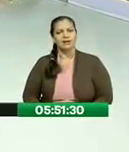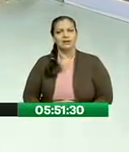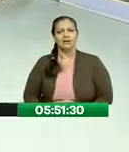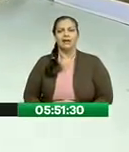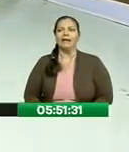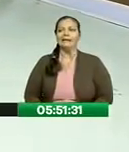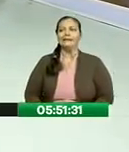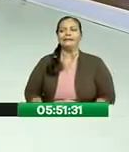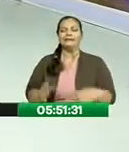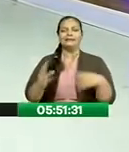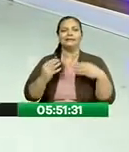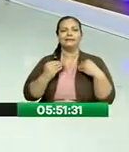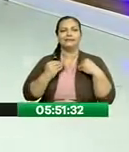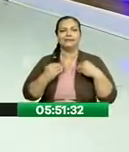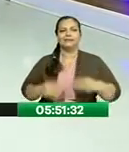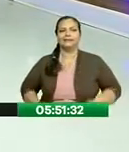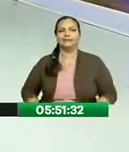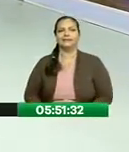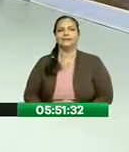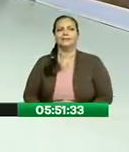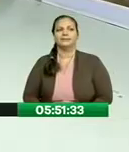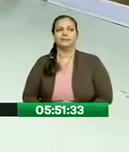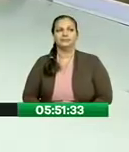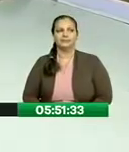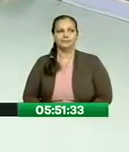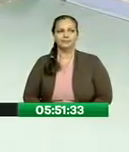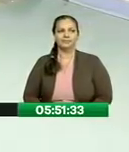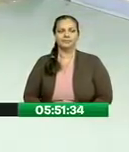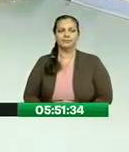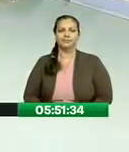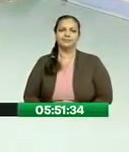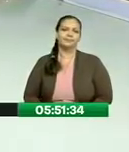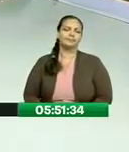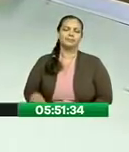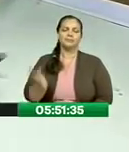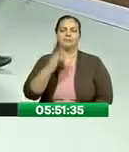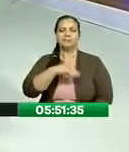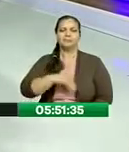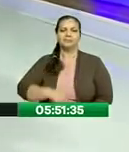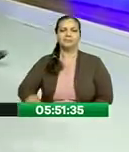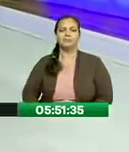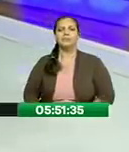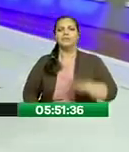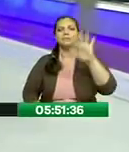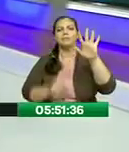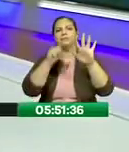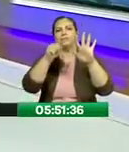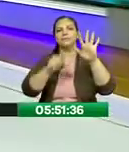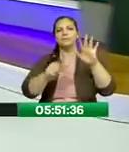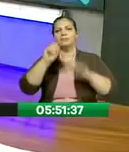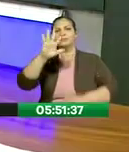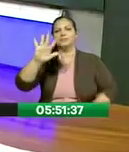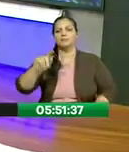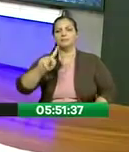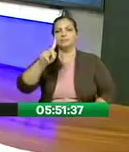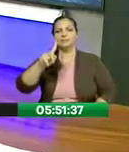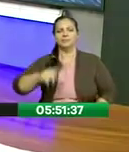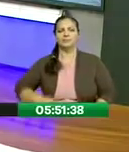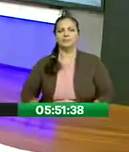5.51. Me toca a mí. A usted si está allá. Vámonos para acá. 5.51 de la mañana, señoras y